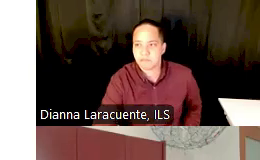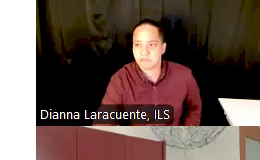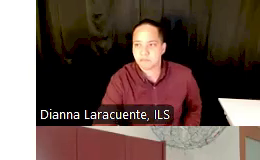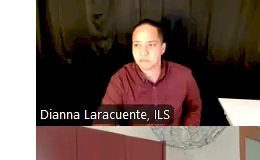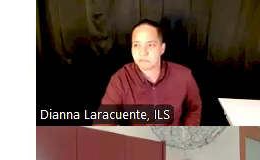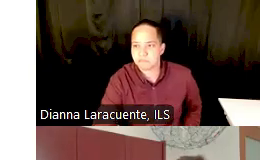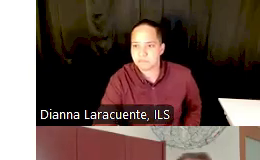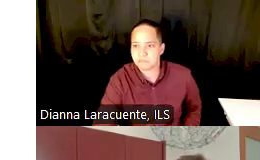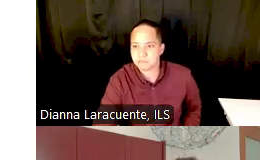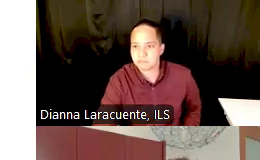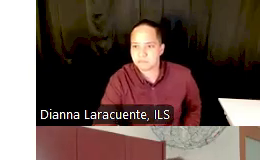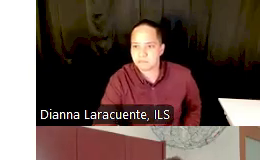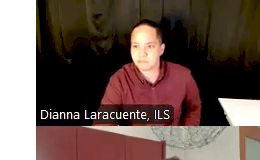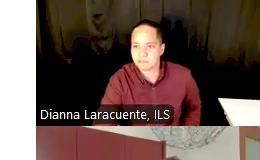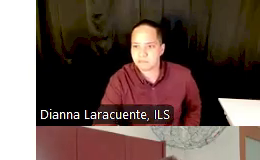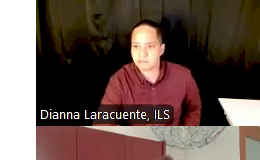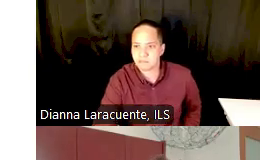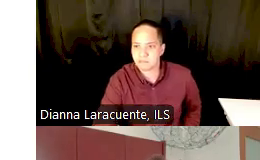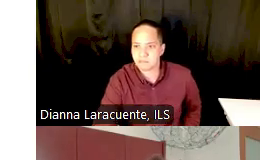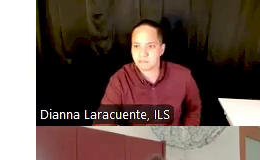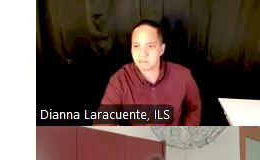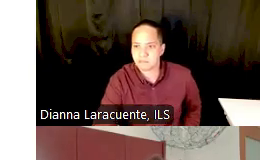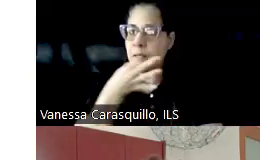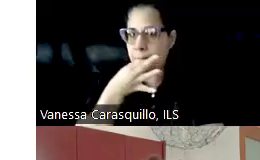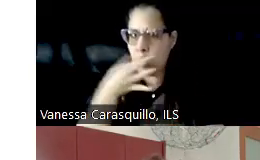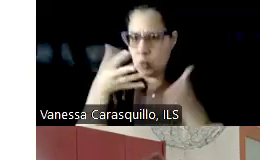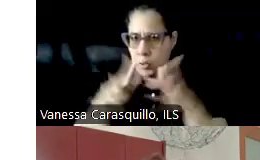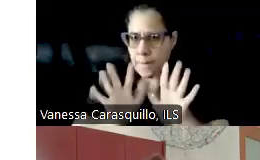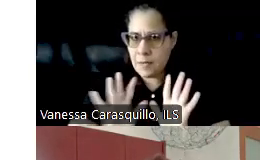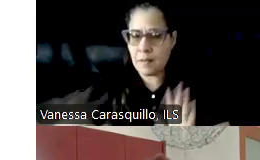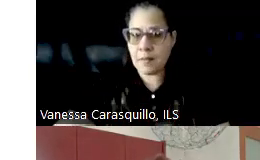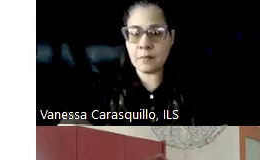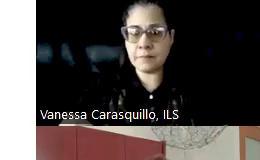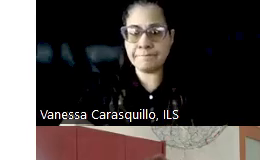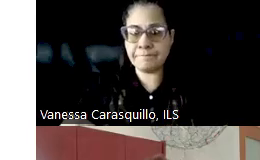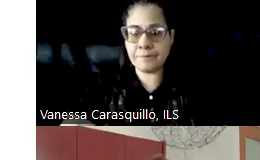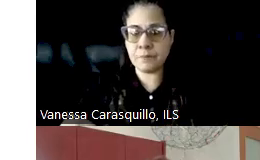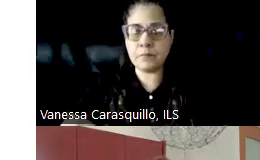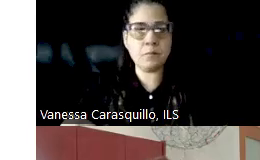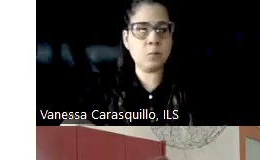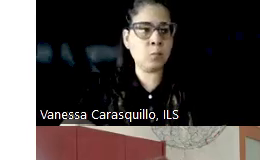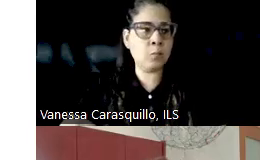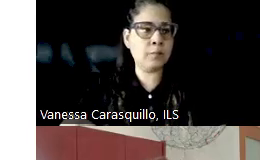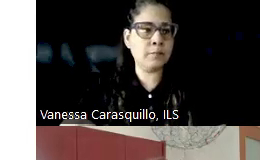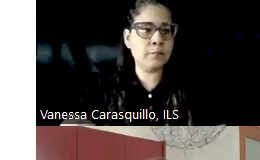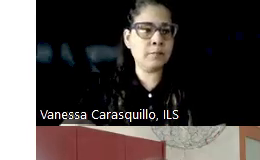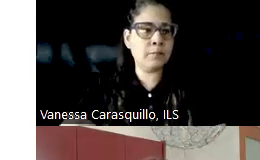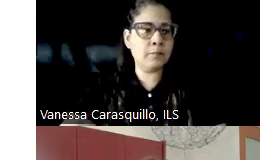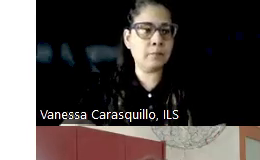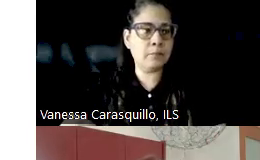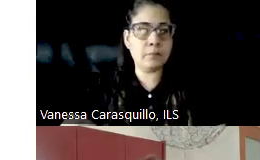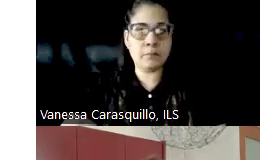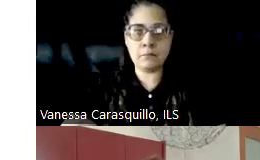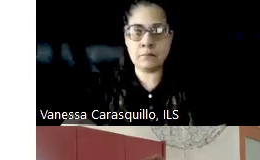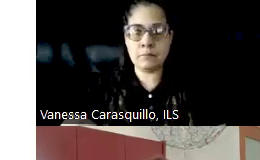esto es algo que yo creo que es importante y estamos terminando, y es que cuando hablamos de que nuestro estudiante